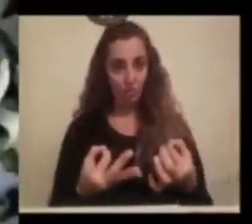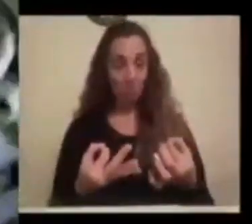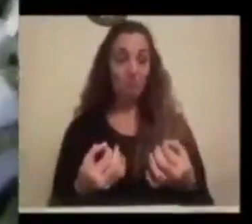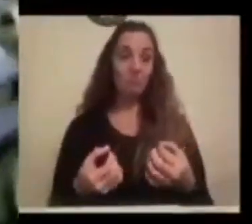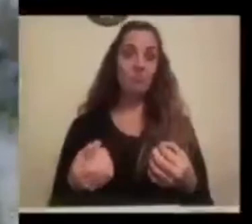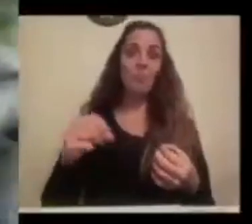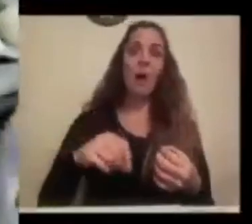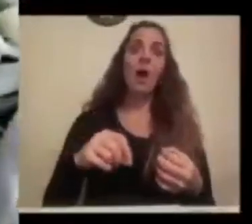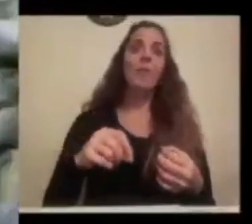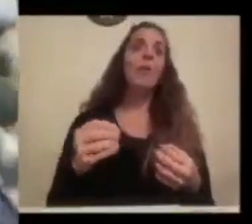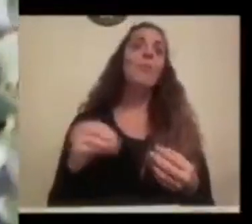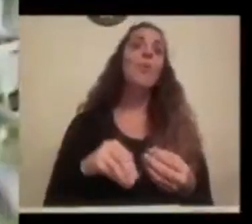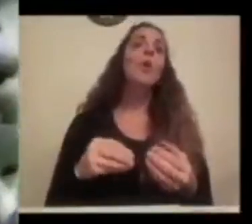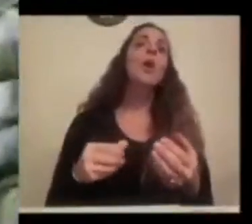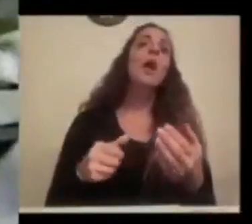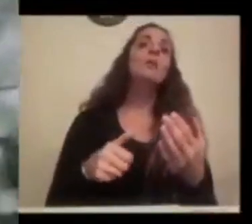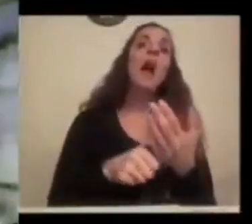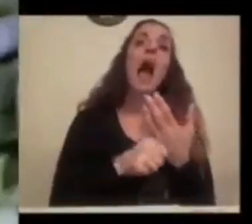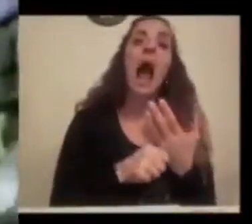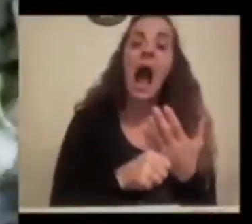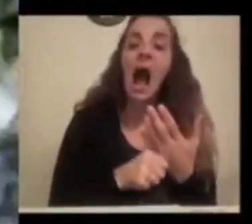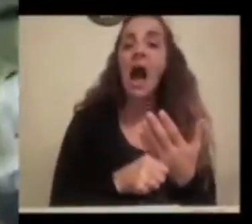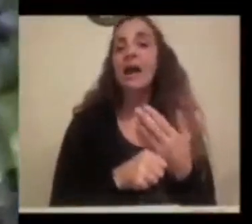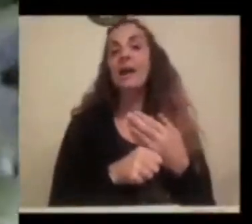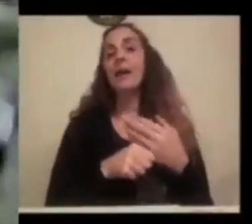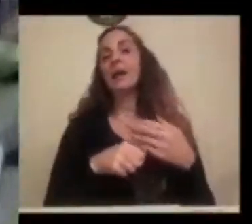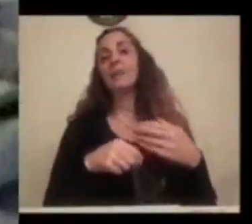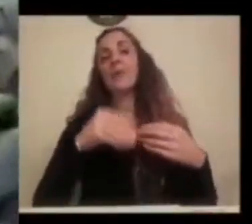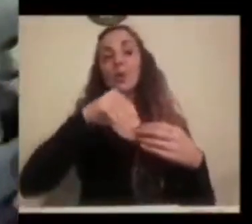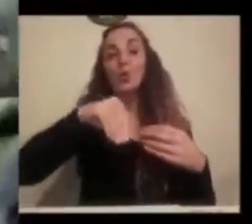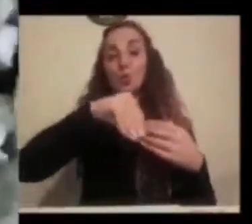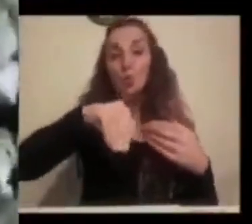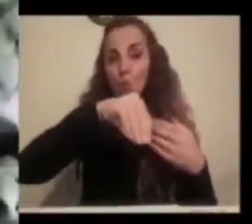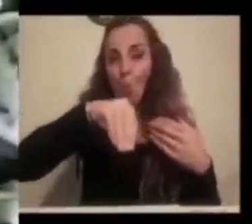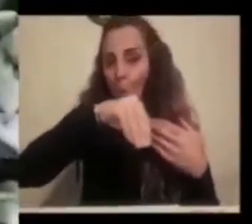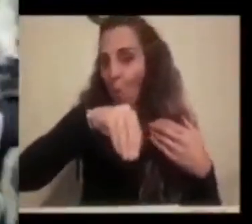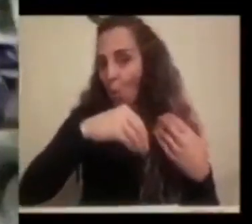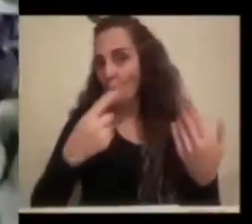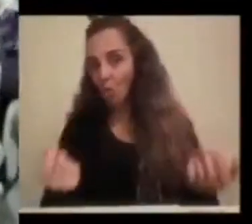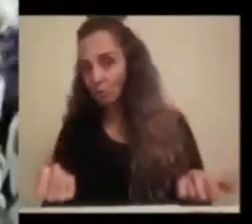abundantes, digamos. ¿Sí? Si esto le agregan un pedazo de estofado